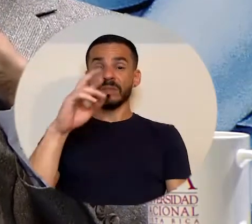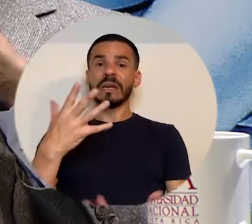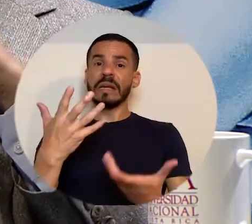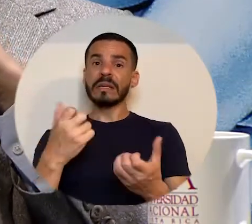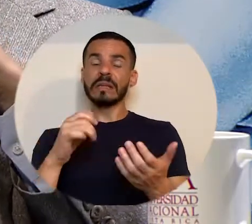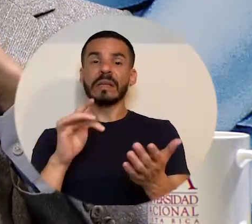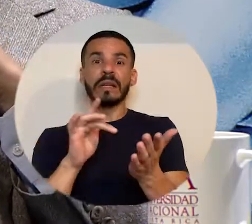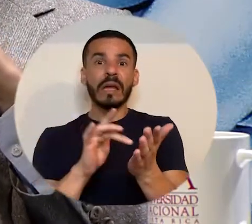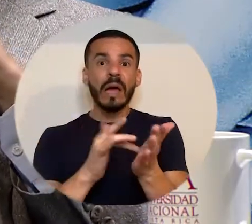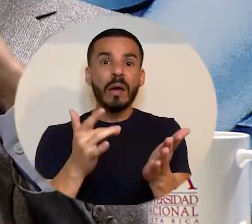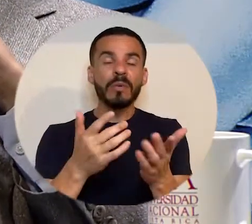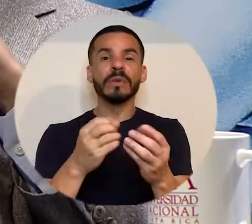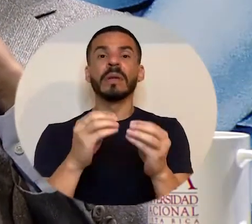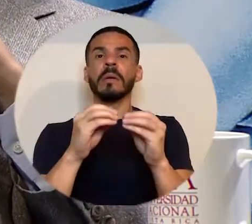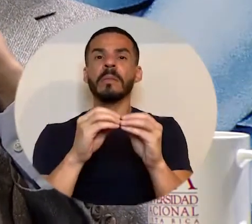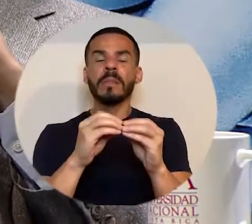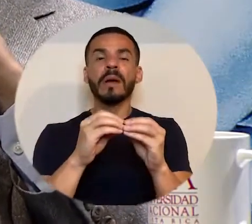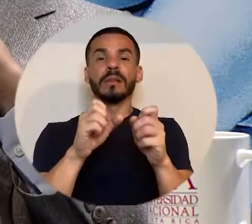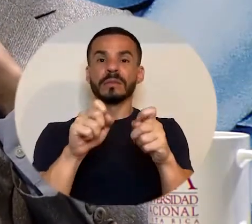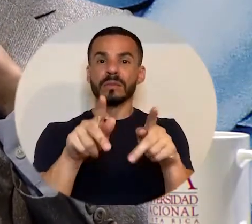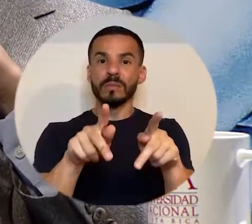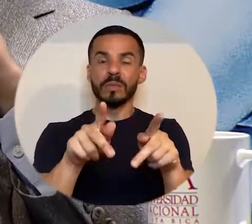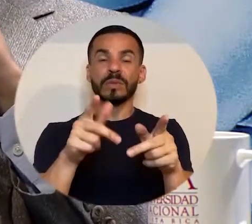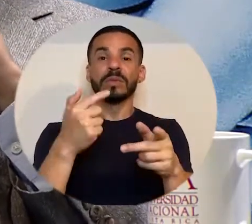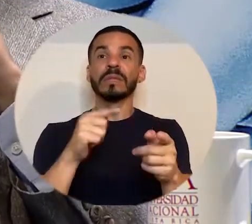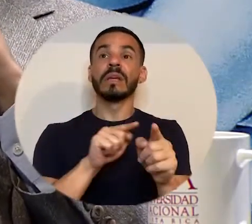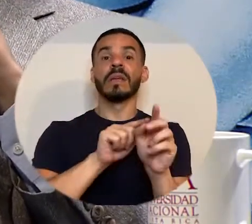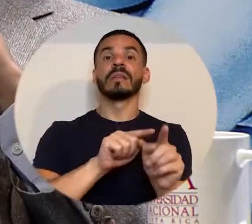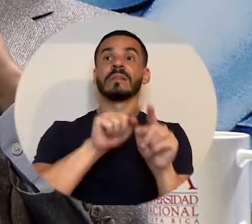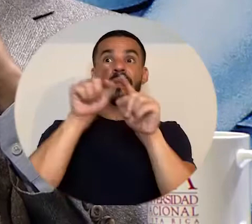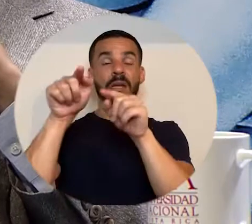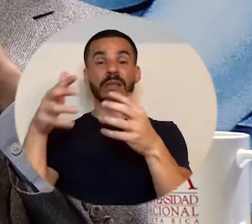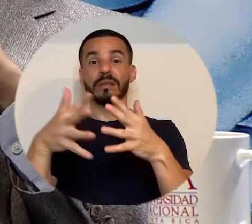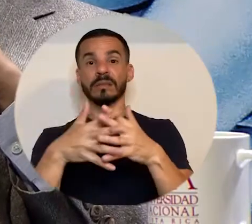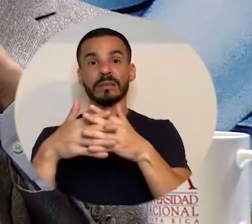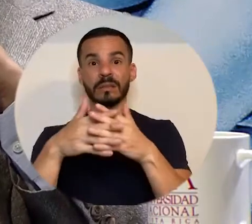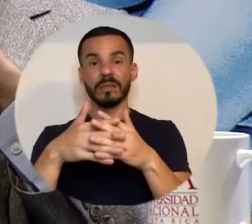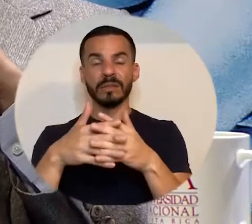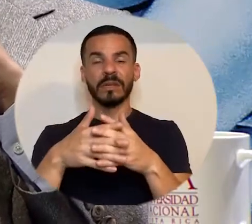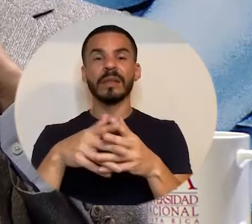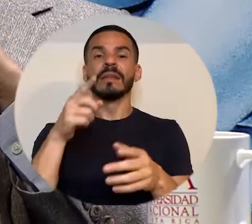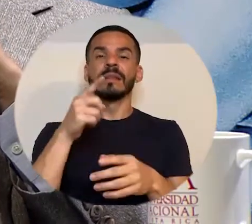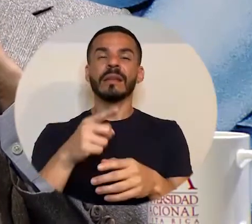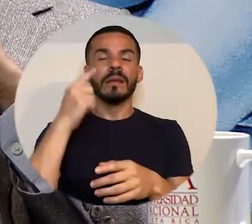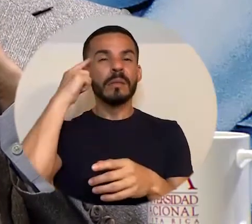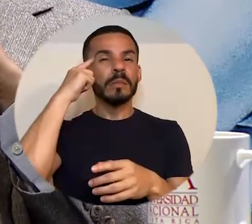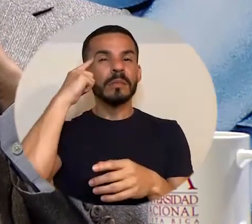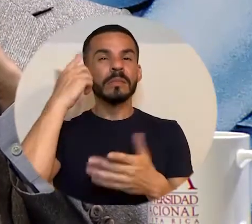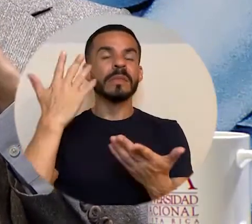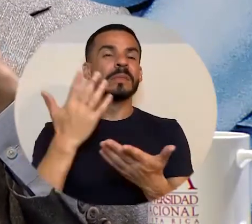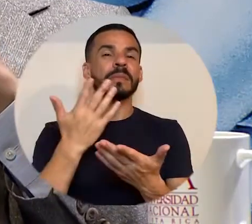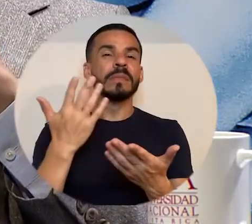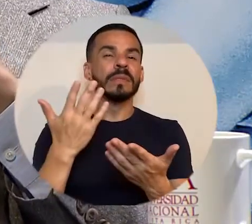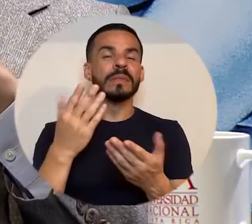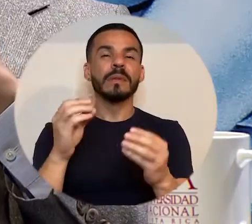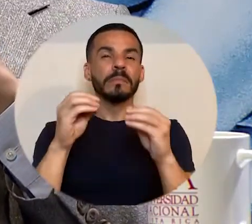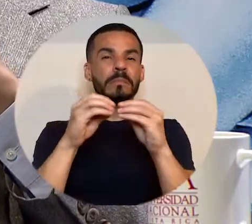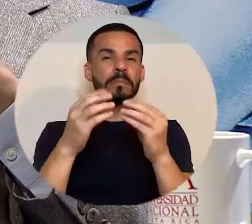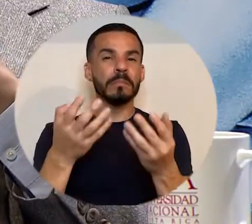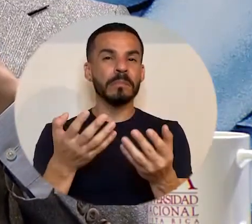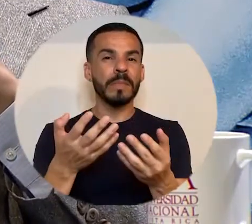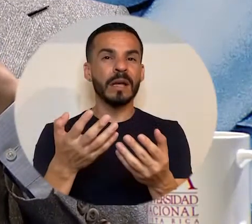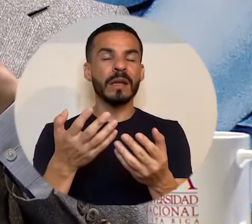Si Costa Rica quiere aprovechar más oportunidades hacia los Estados Unidos, tiene que pensar un